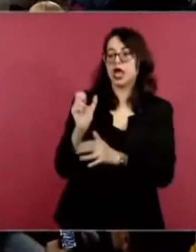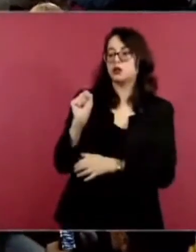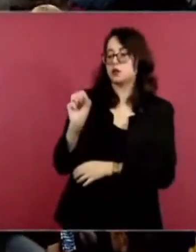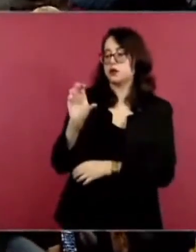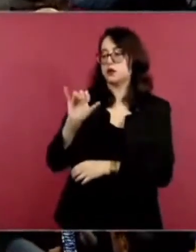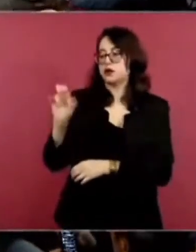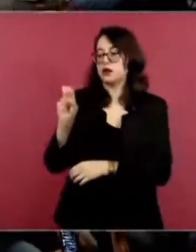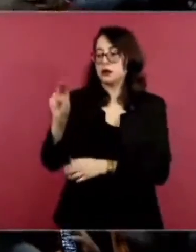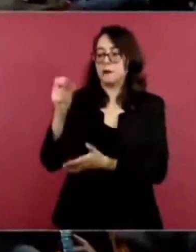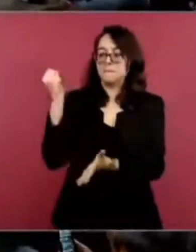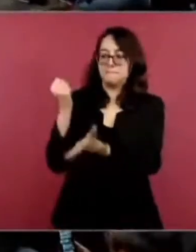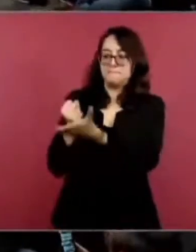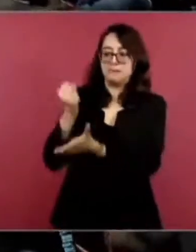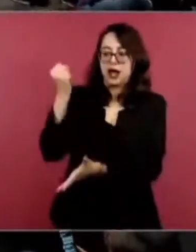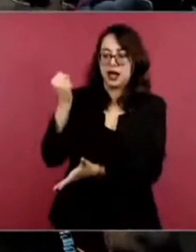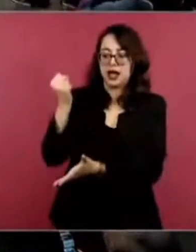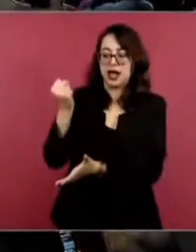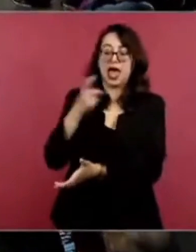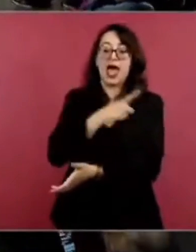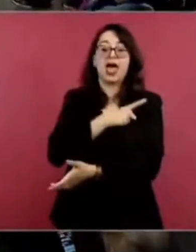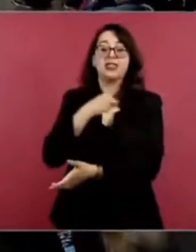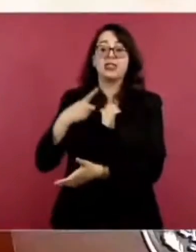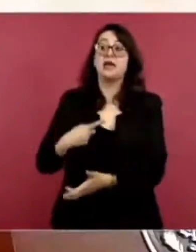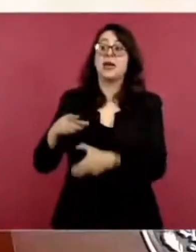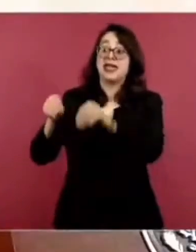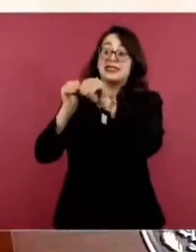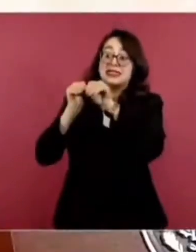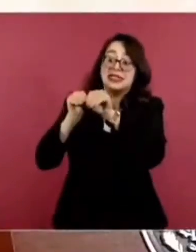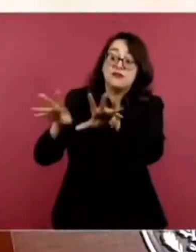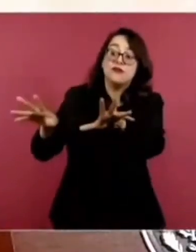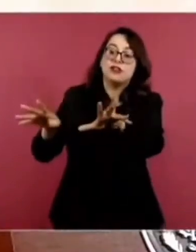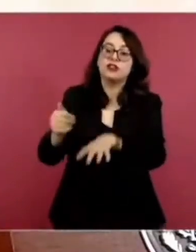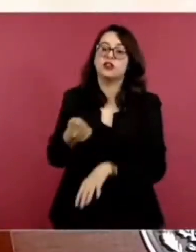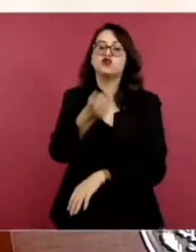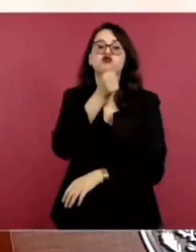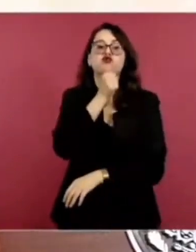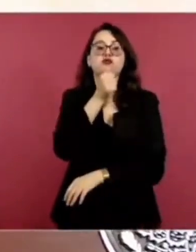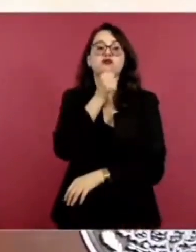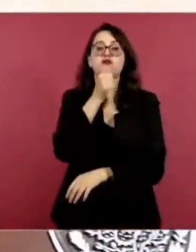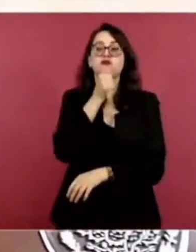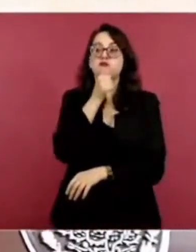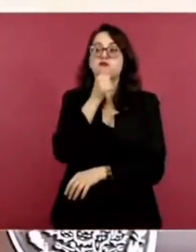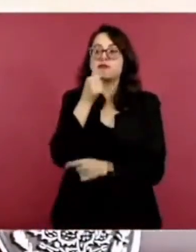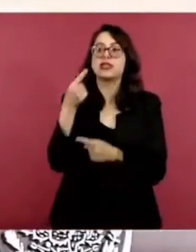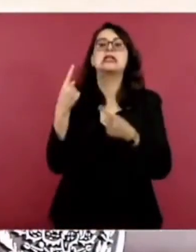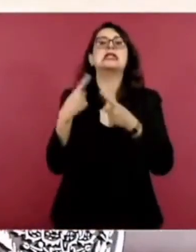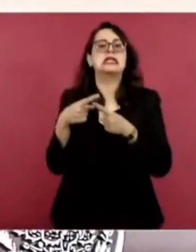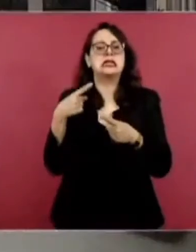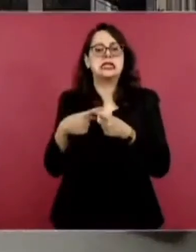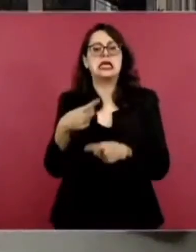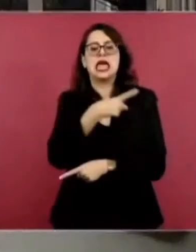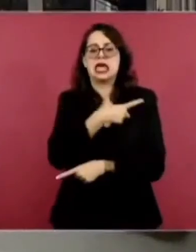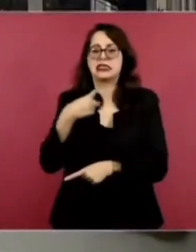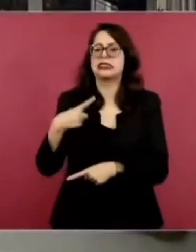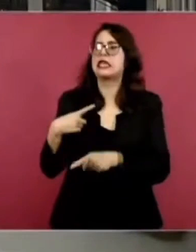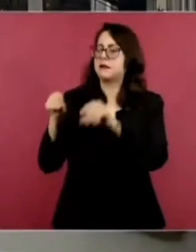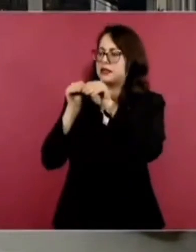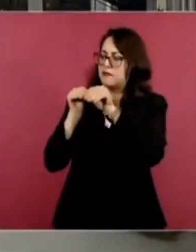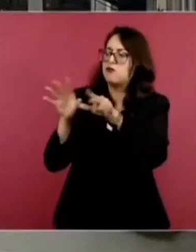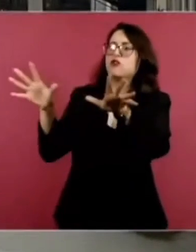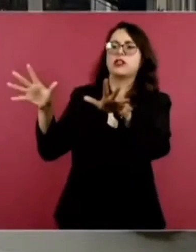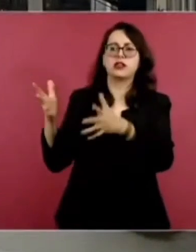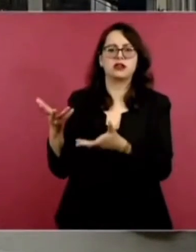¿A la presidenta de la Corte o a un ministro? A ver, pregunta.